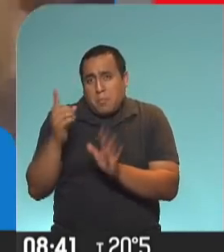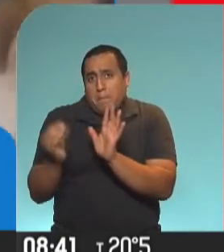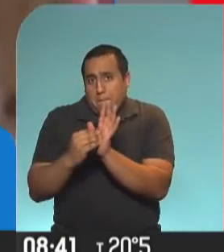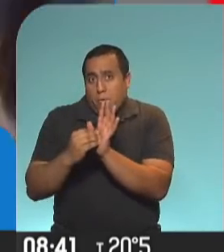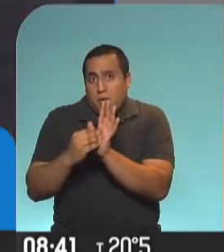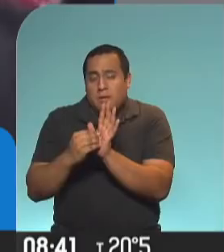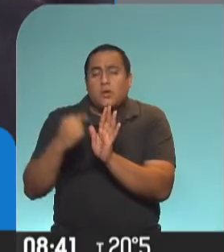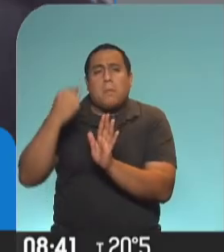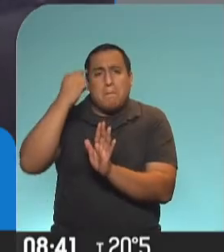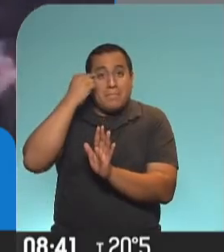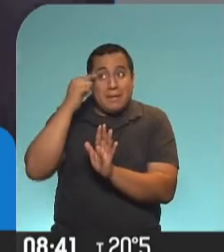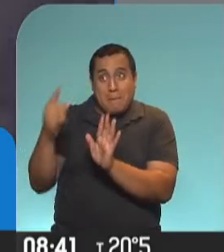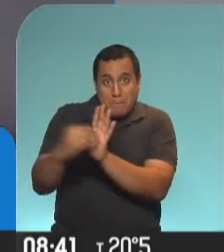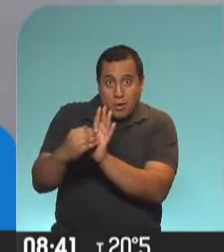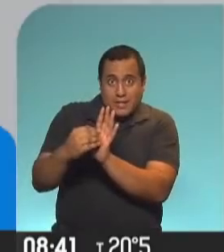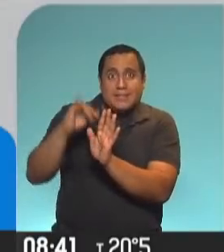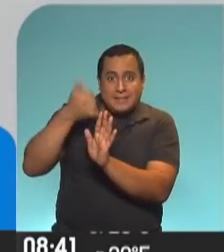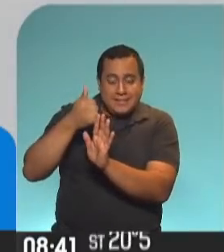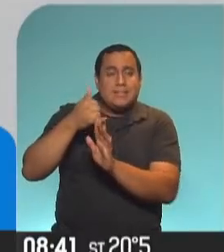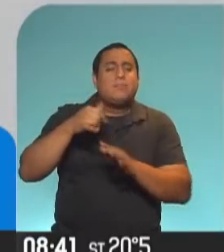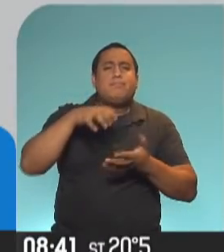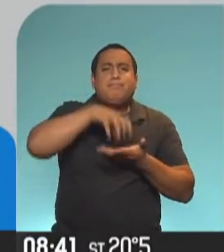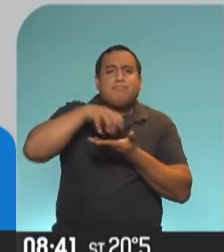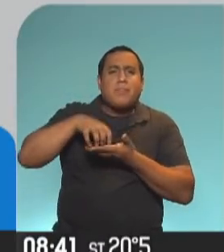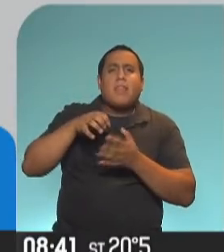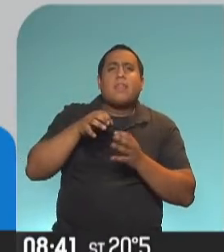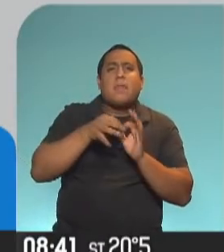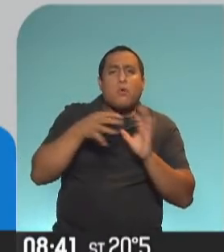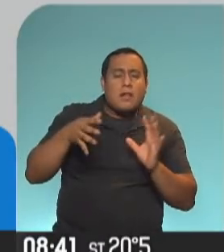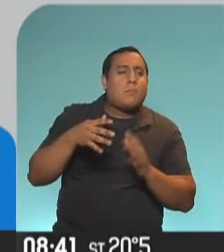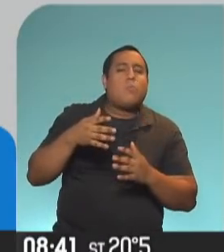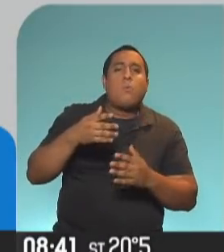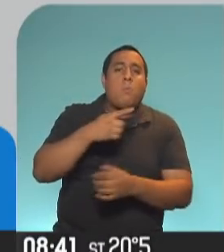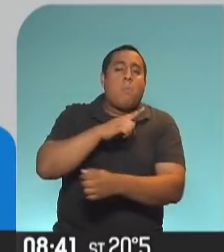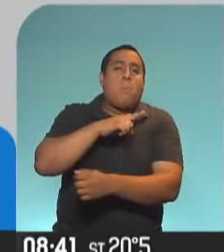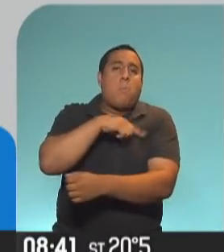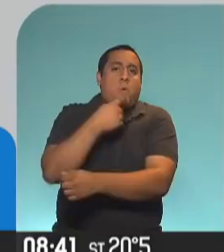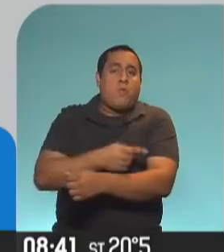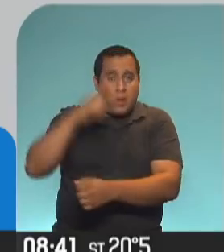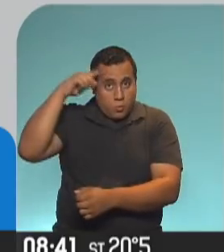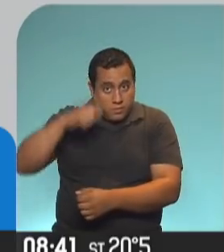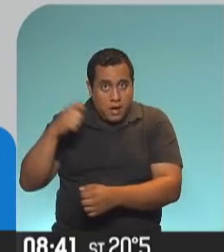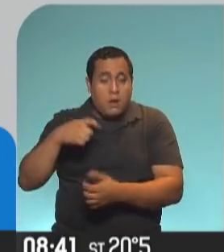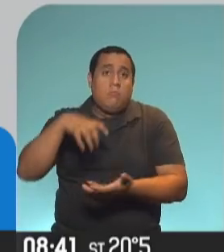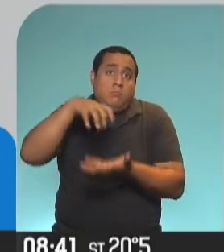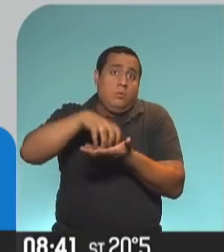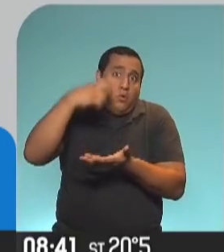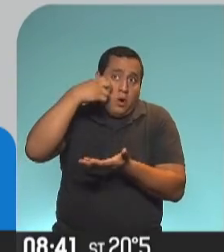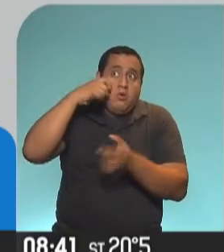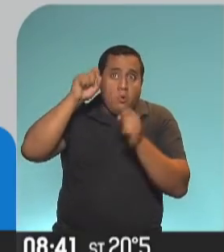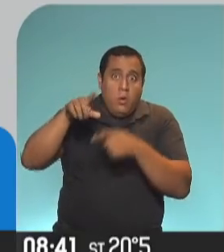que correspondía era que instituciones democráticas como el Poder Judicial, como el propio Congreso